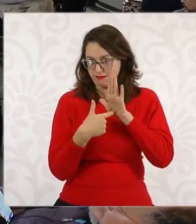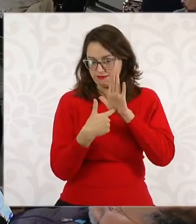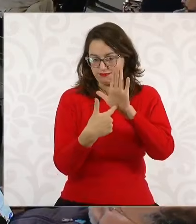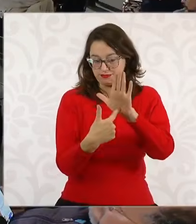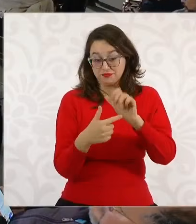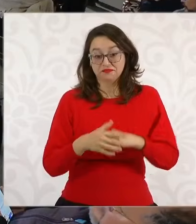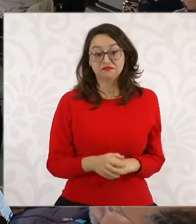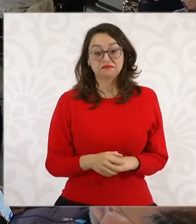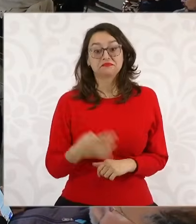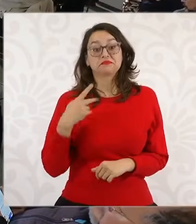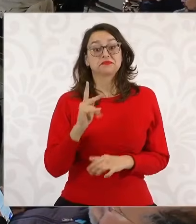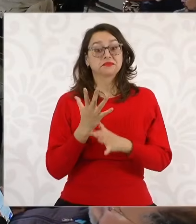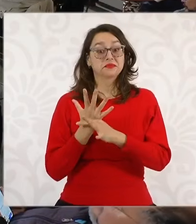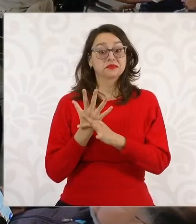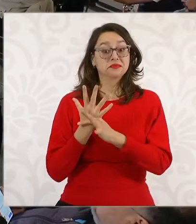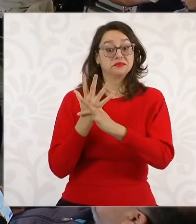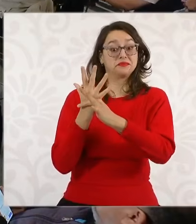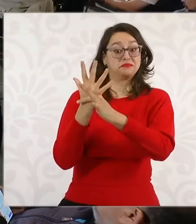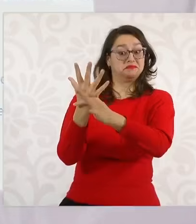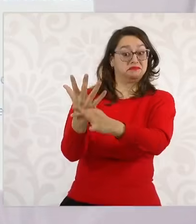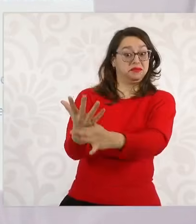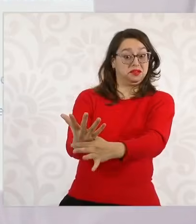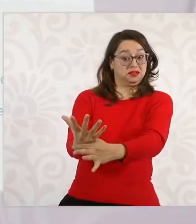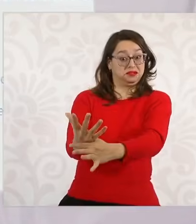México atraviesa un momento de alta tensión institucional.